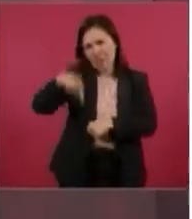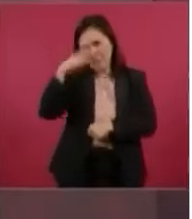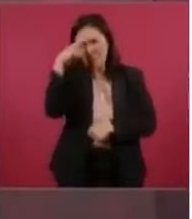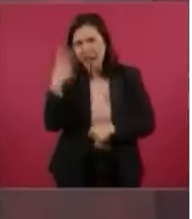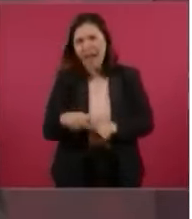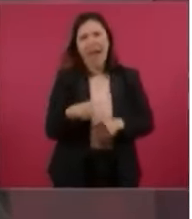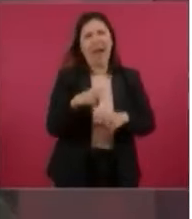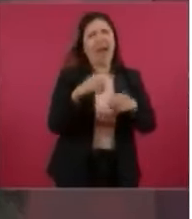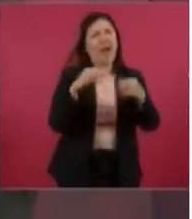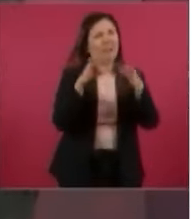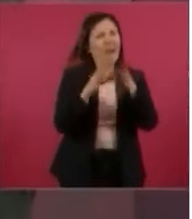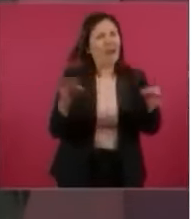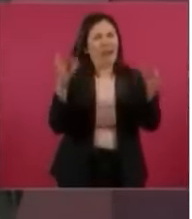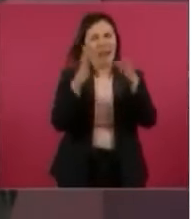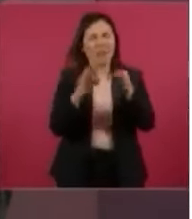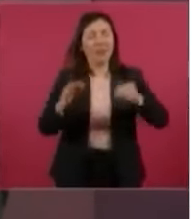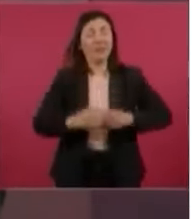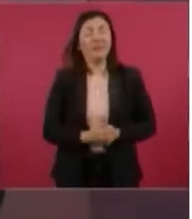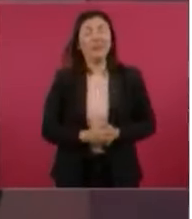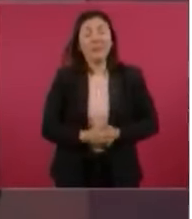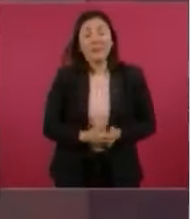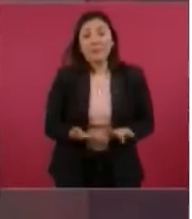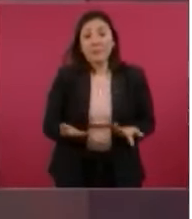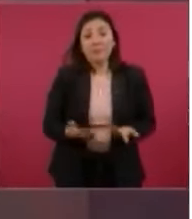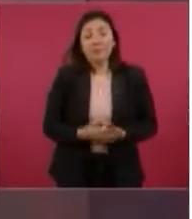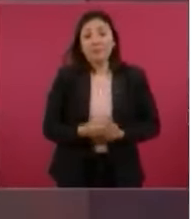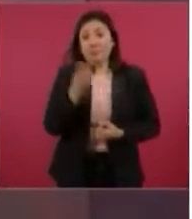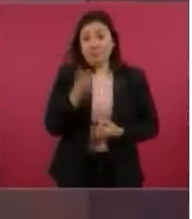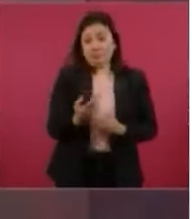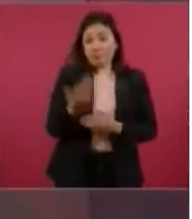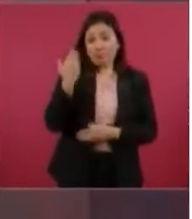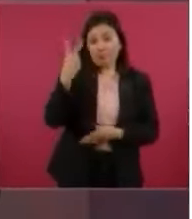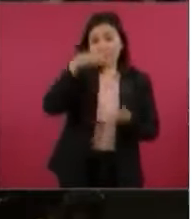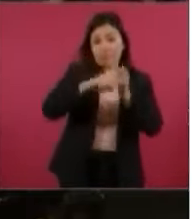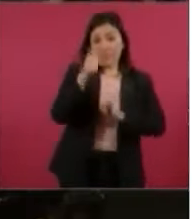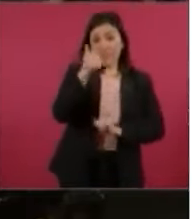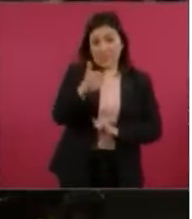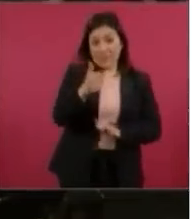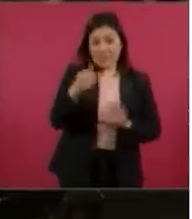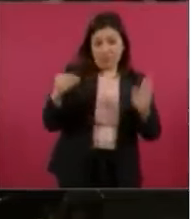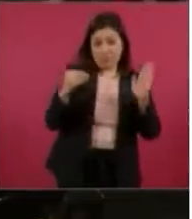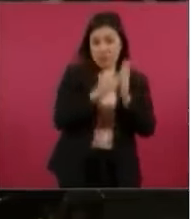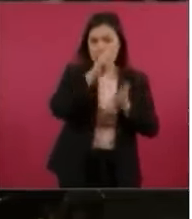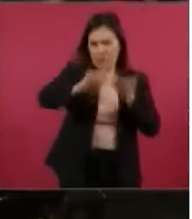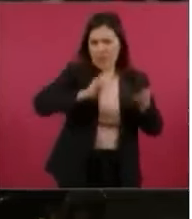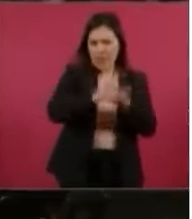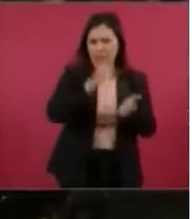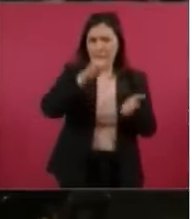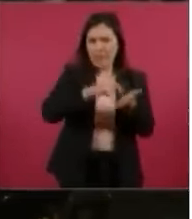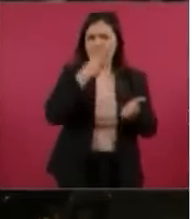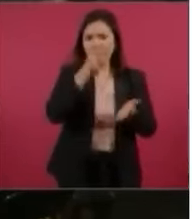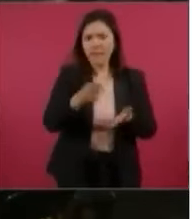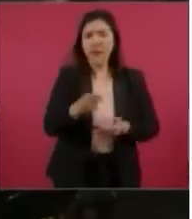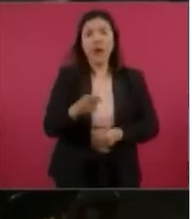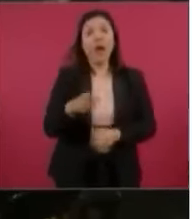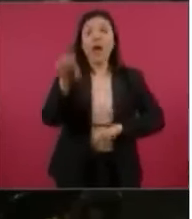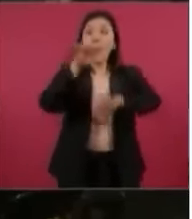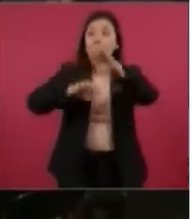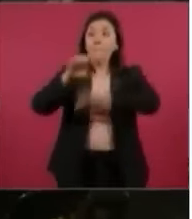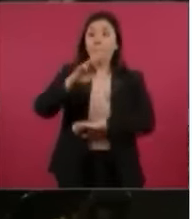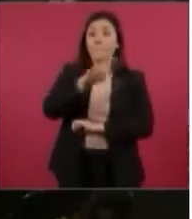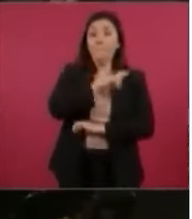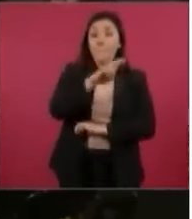comunicación bueno dice que desde la semana pasada López Obrador ha dirigido gran parte de su ira hacia un artículo que se publicó el 30 de